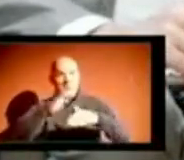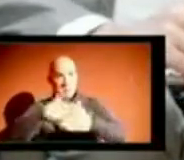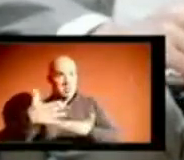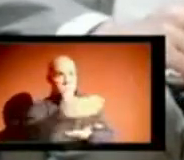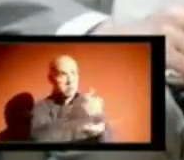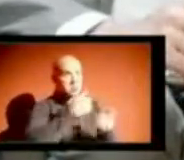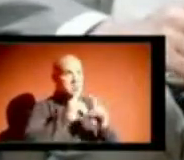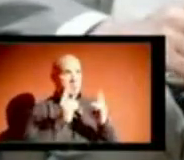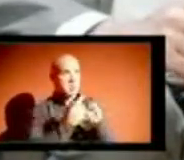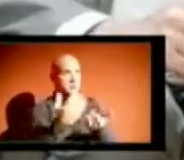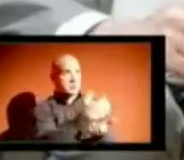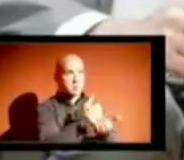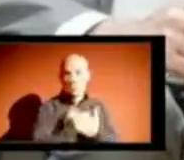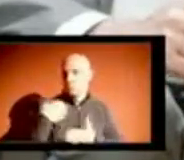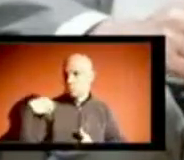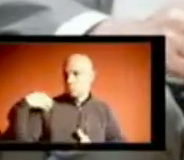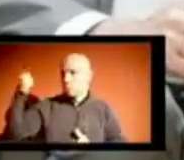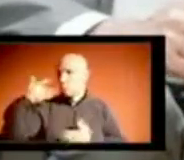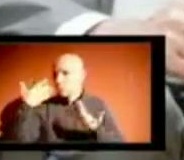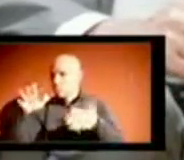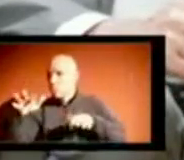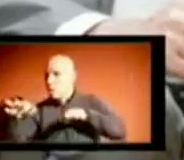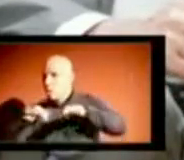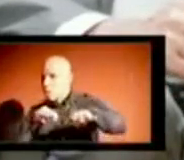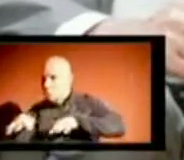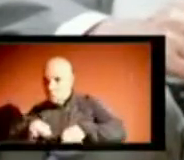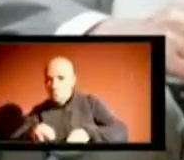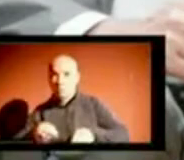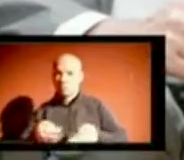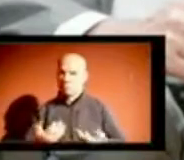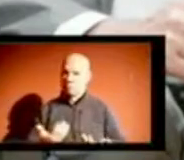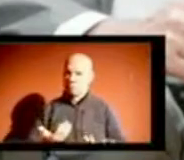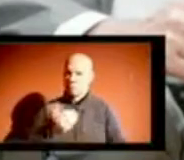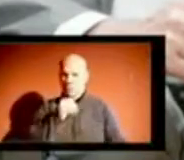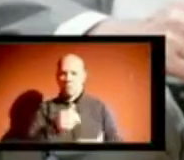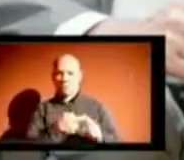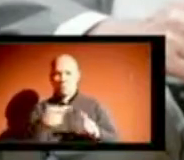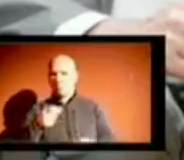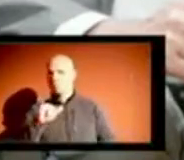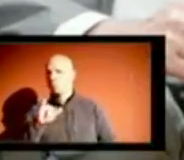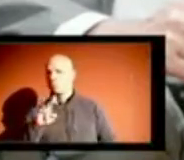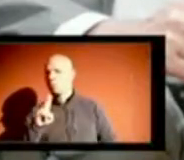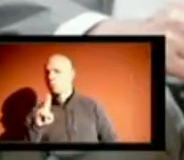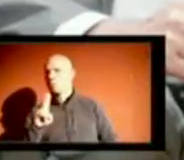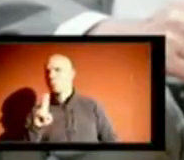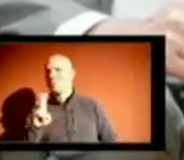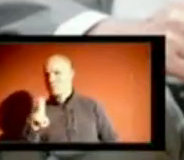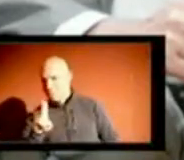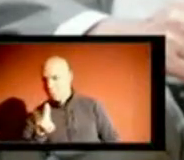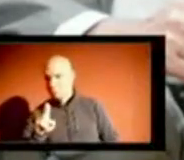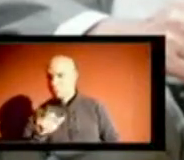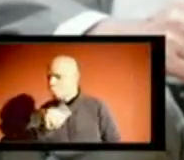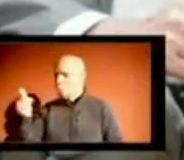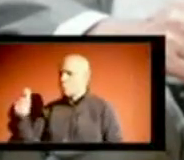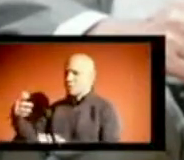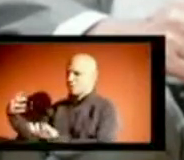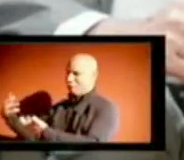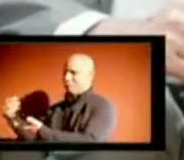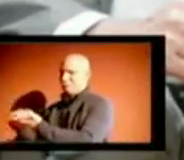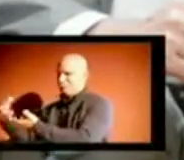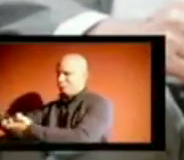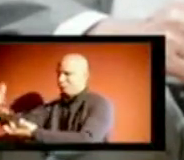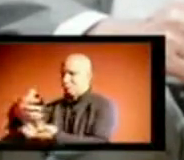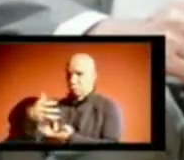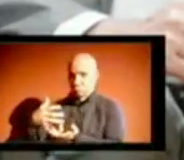la forma en que el secretario explicó que no necesariamente es de ahí, sino otras partidas. Si estaría eso en el tintero, una reducción en